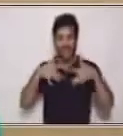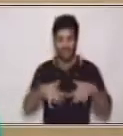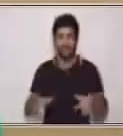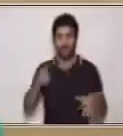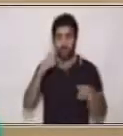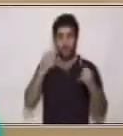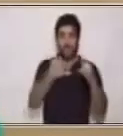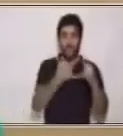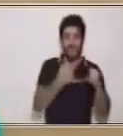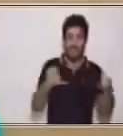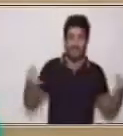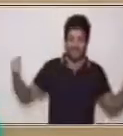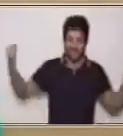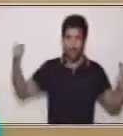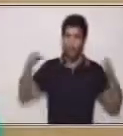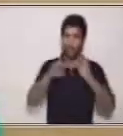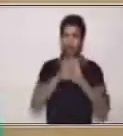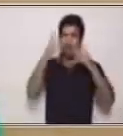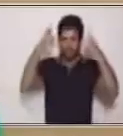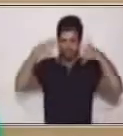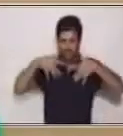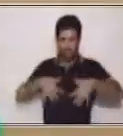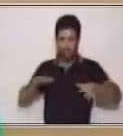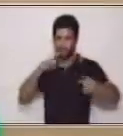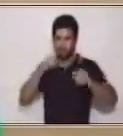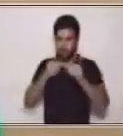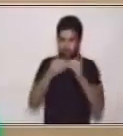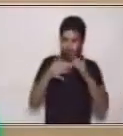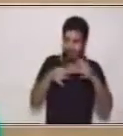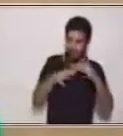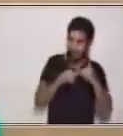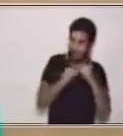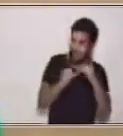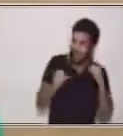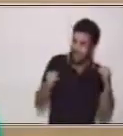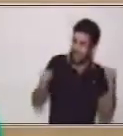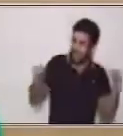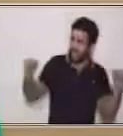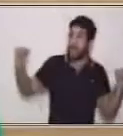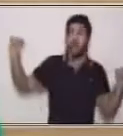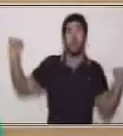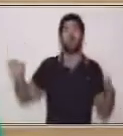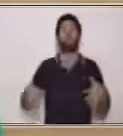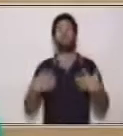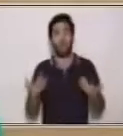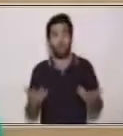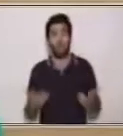una línea, fíjate bien, dice que se extenderían 75